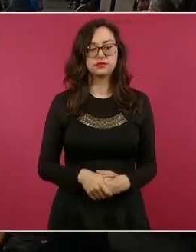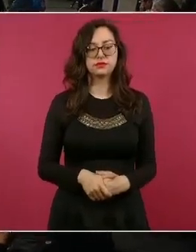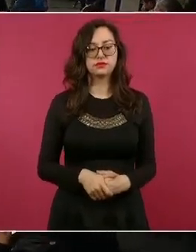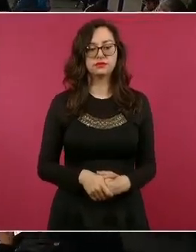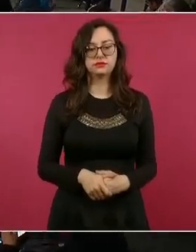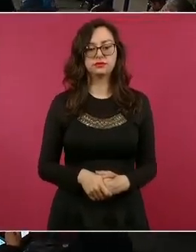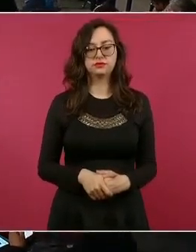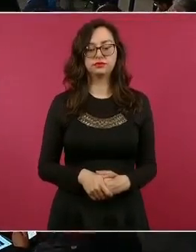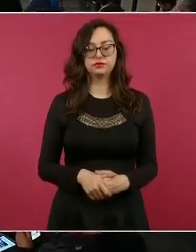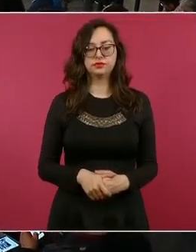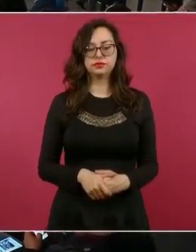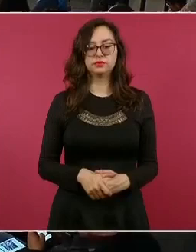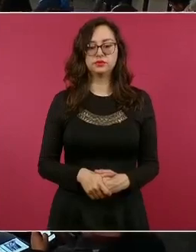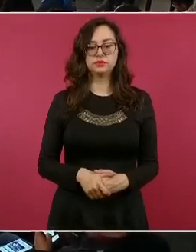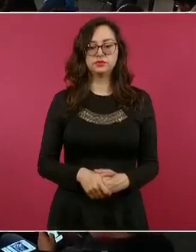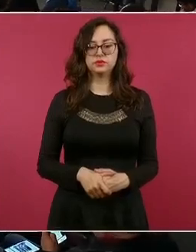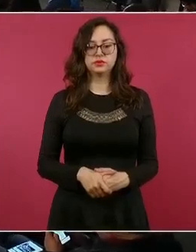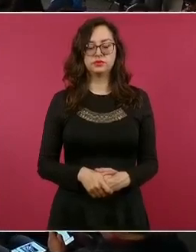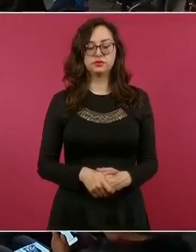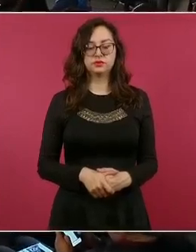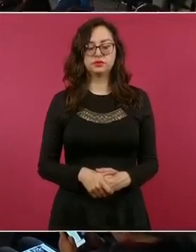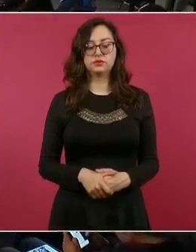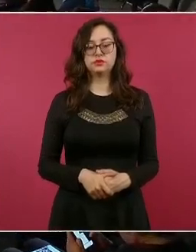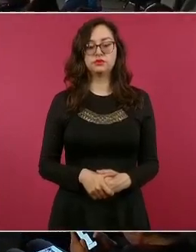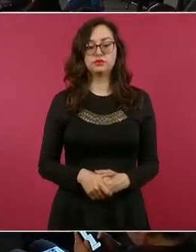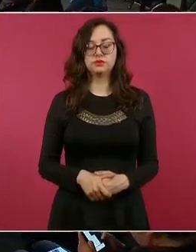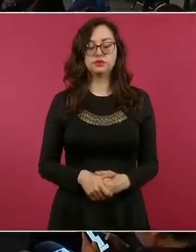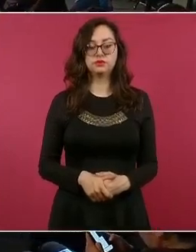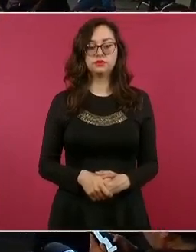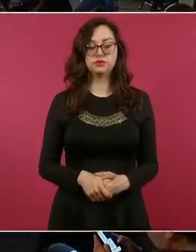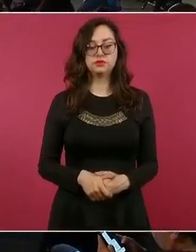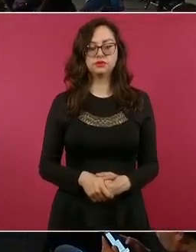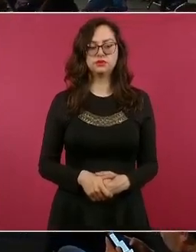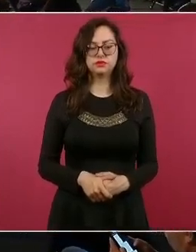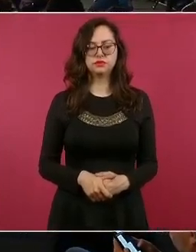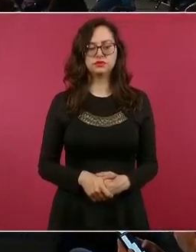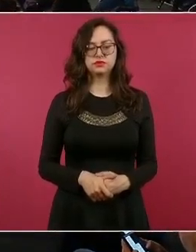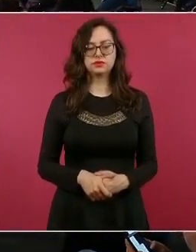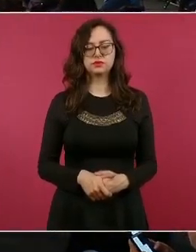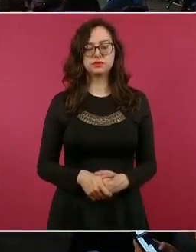A ver, ponle, porque no todos